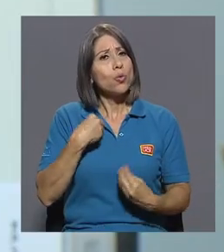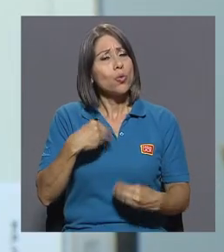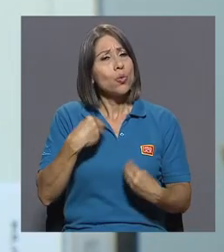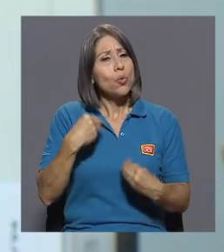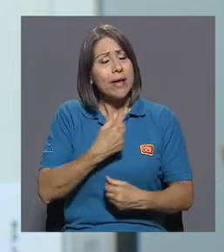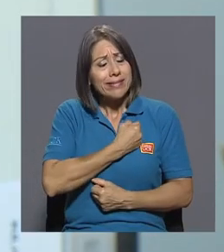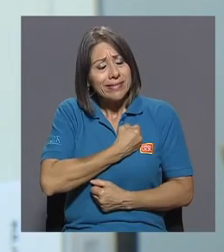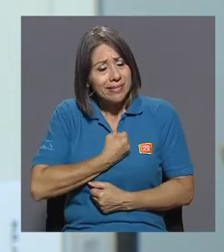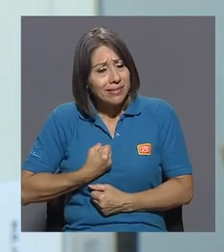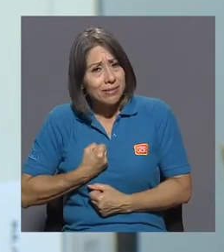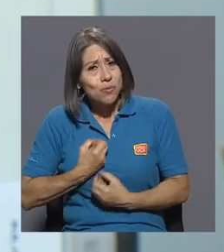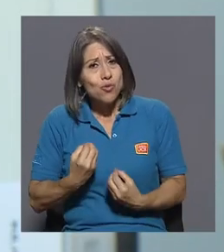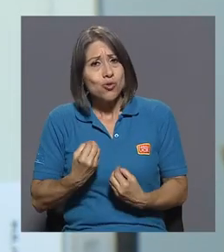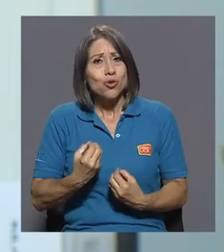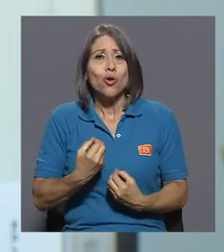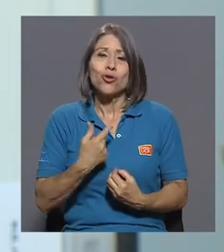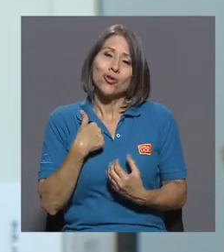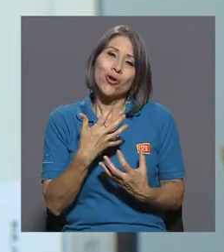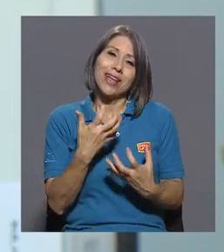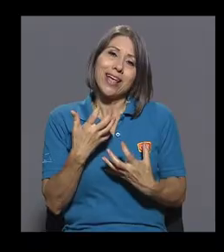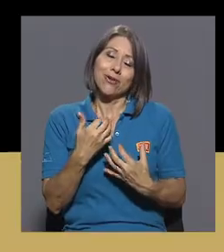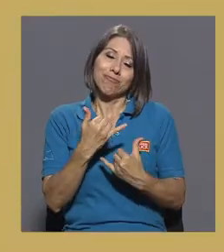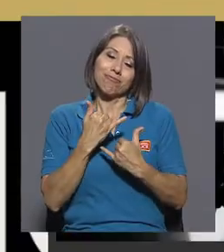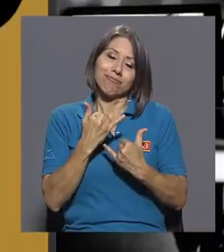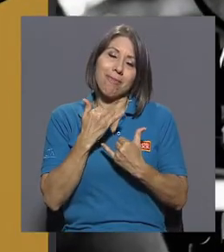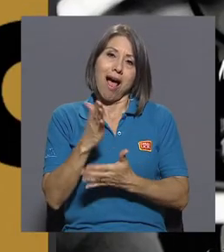me gusta dejarme algo para mí.